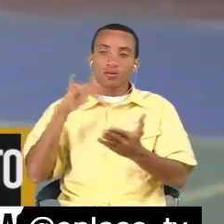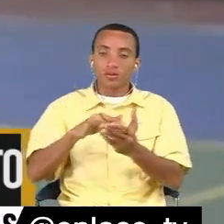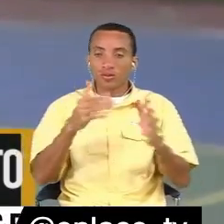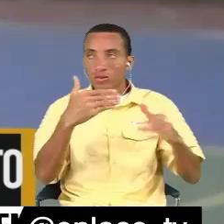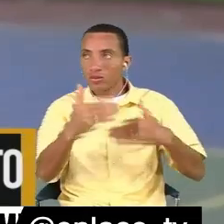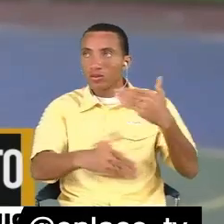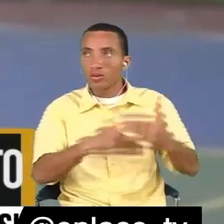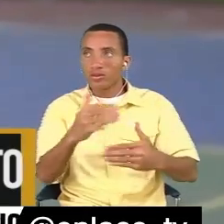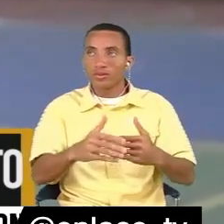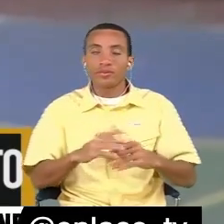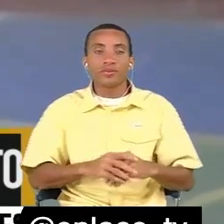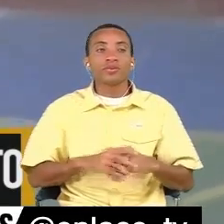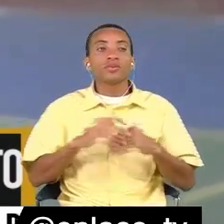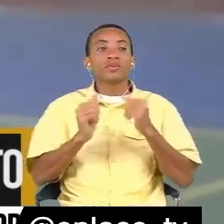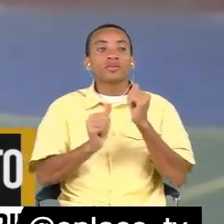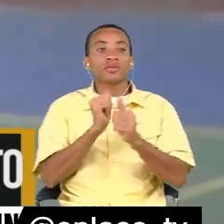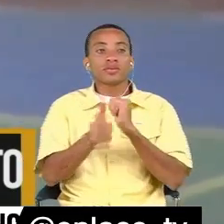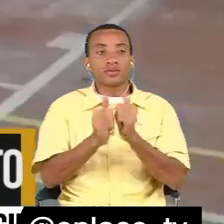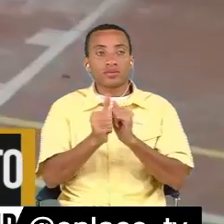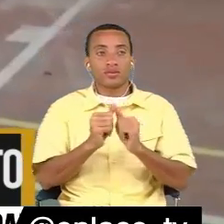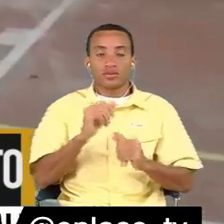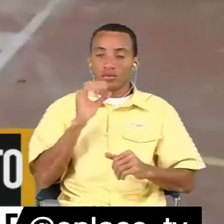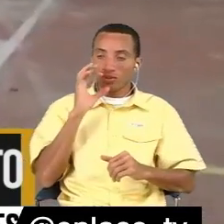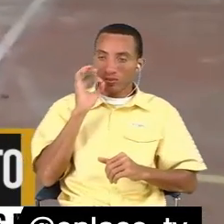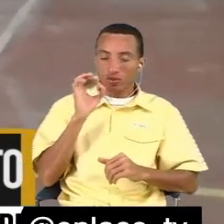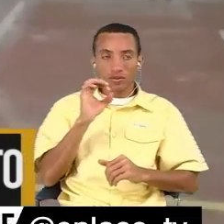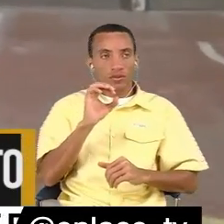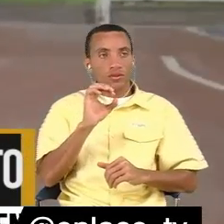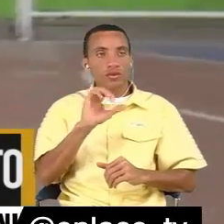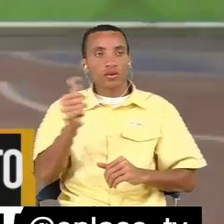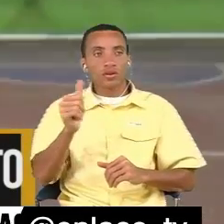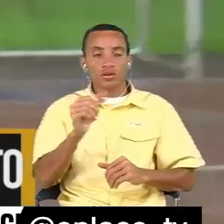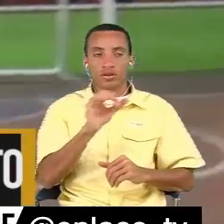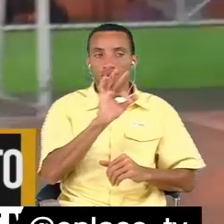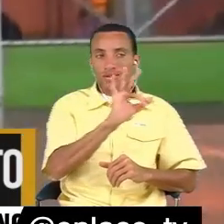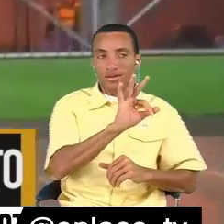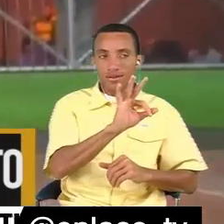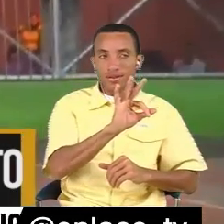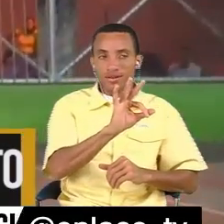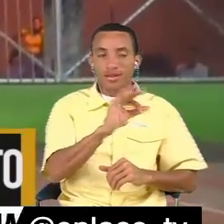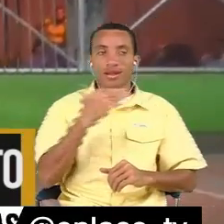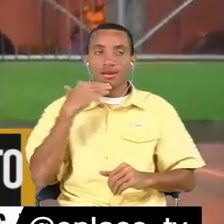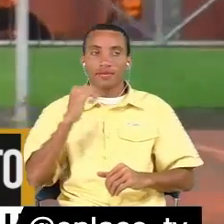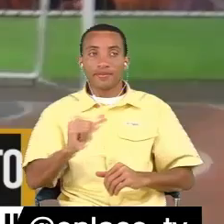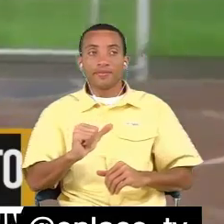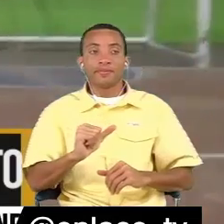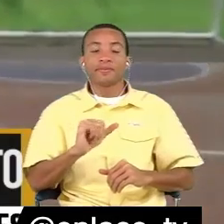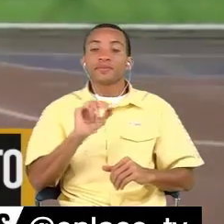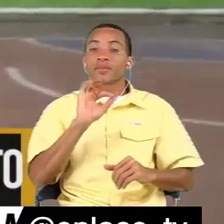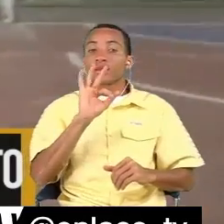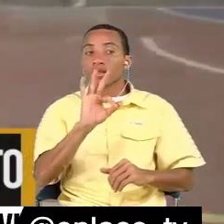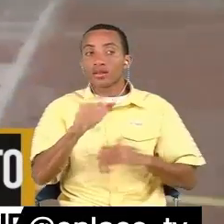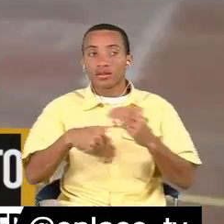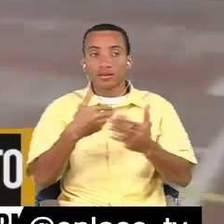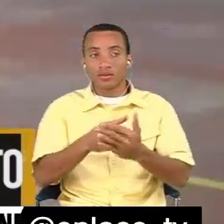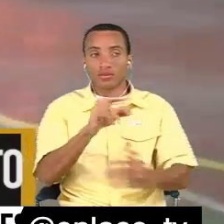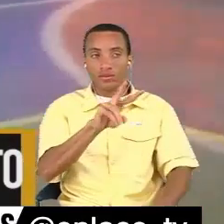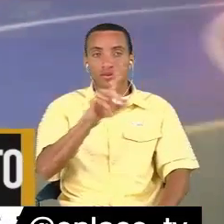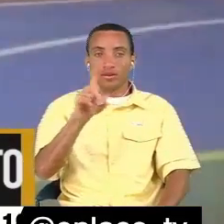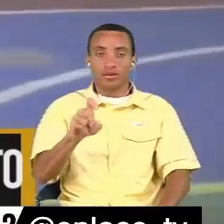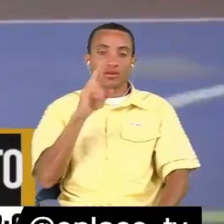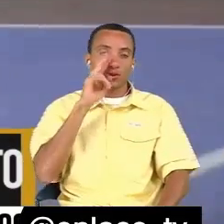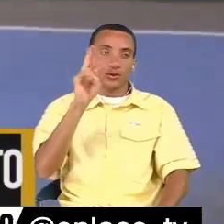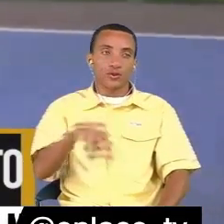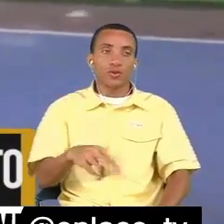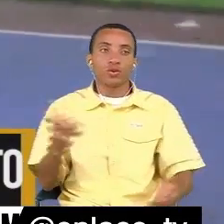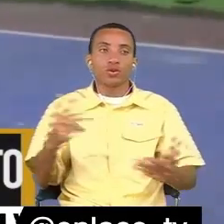Suramericana de este deporte en categoría masculino y el 3x3 femenino a realizarse del 26 al 3 de julio próximo en la capital